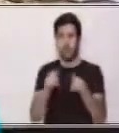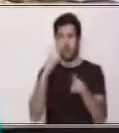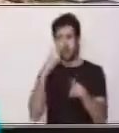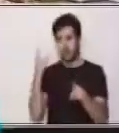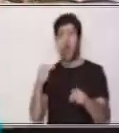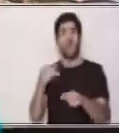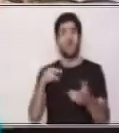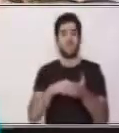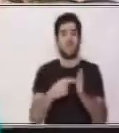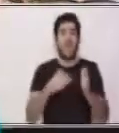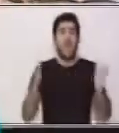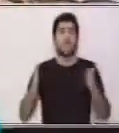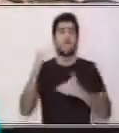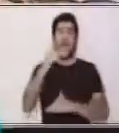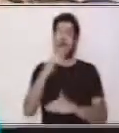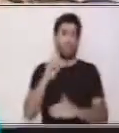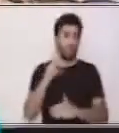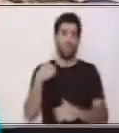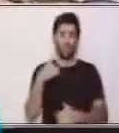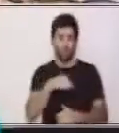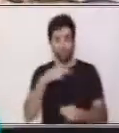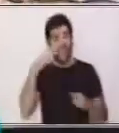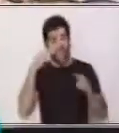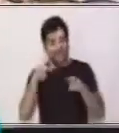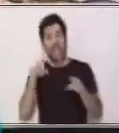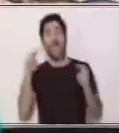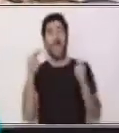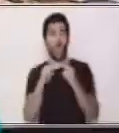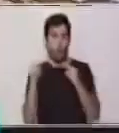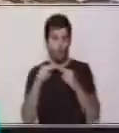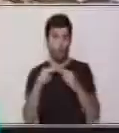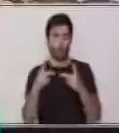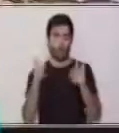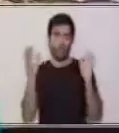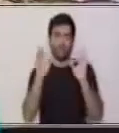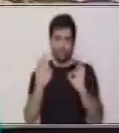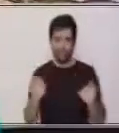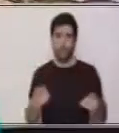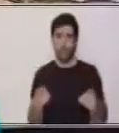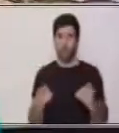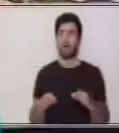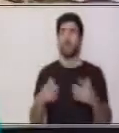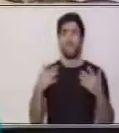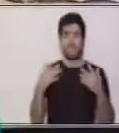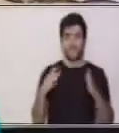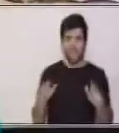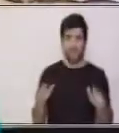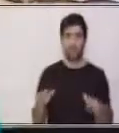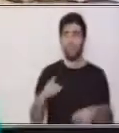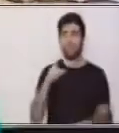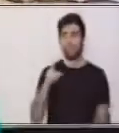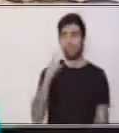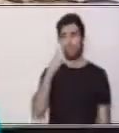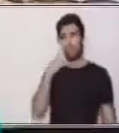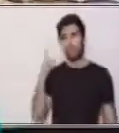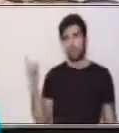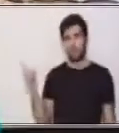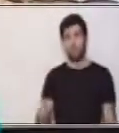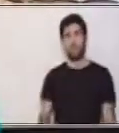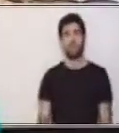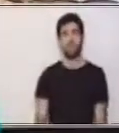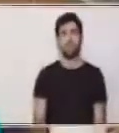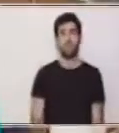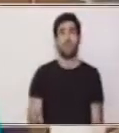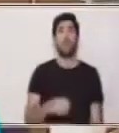podemos reconocerla en grandes ámbitos. Muy bien, aparece una tabla ahí. ¿Número